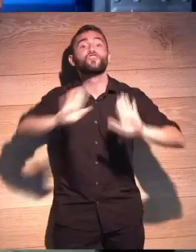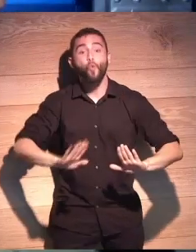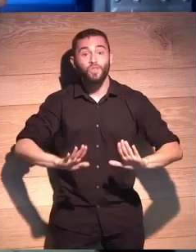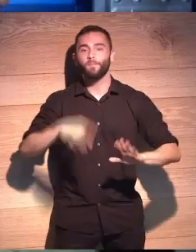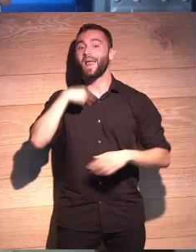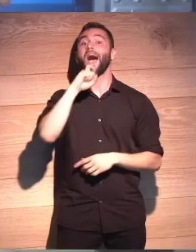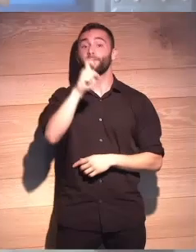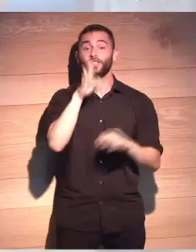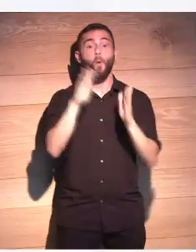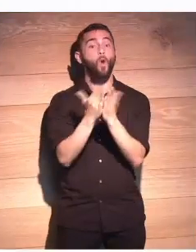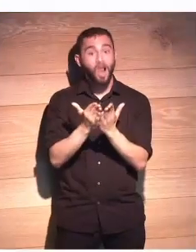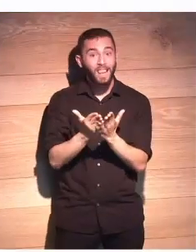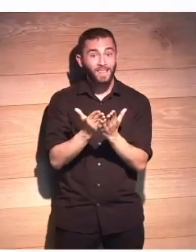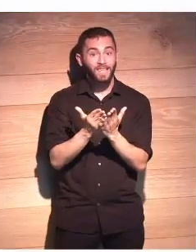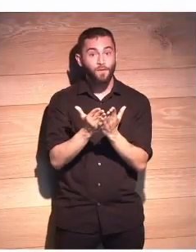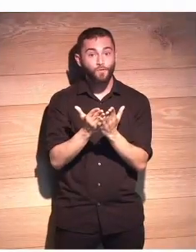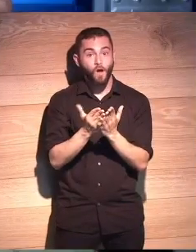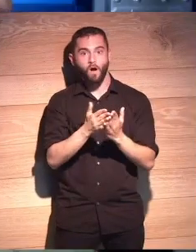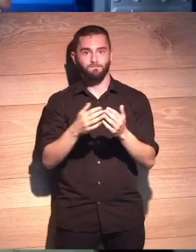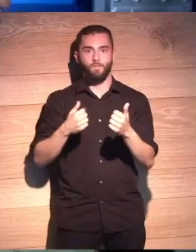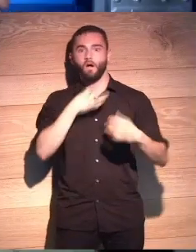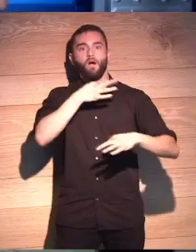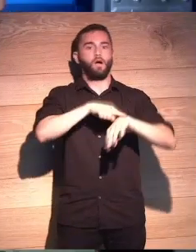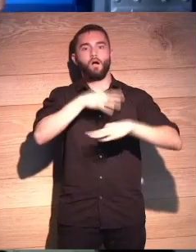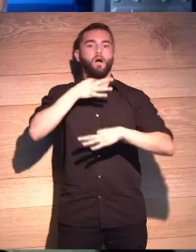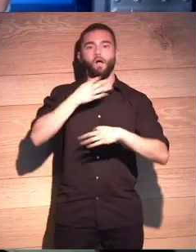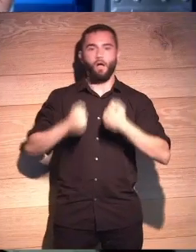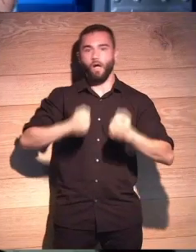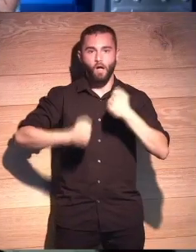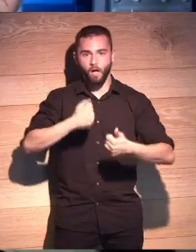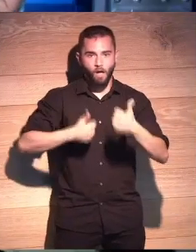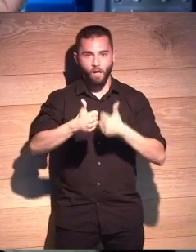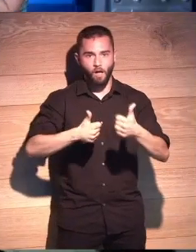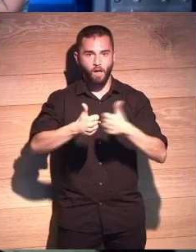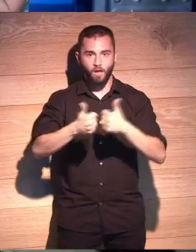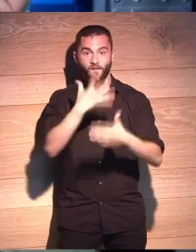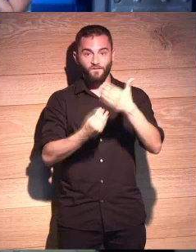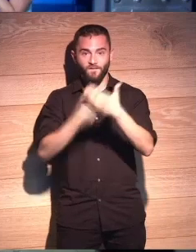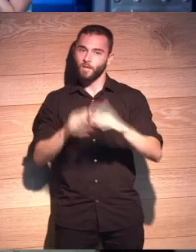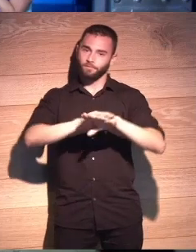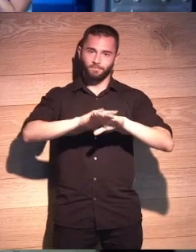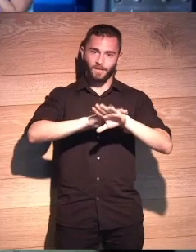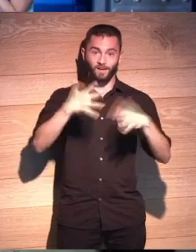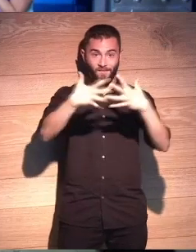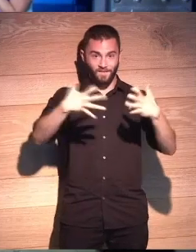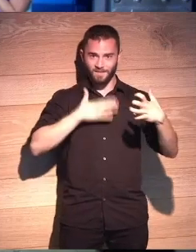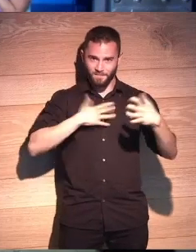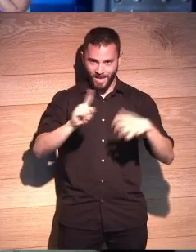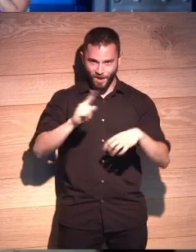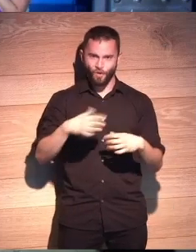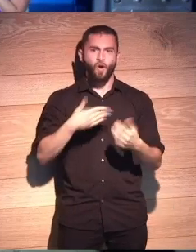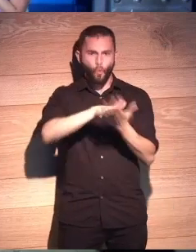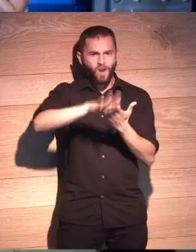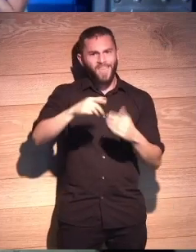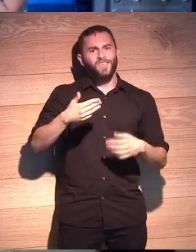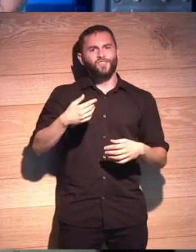lo aviso porque el libro, o sea, ha sido una carrera contrarreloj. Disculpadme todas las erratas. La frase no es mía, la frase es de un gran editor,